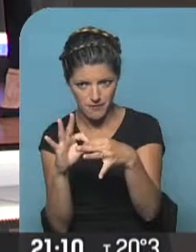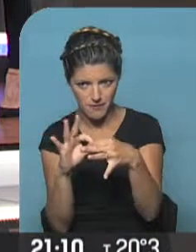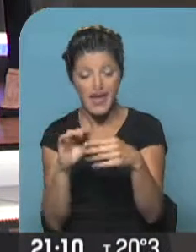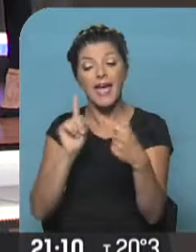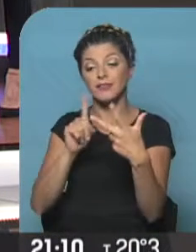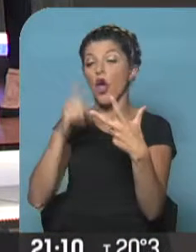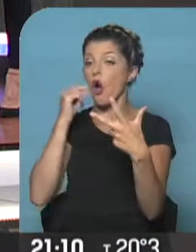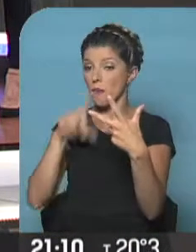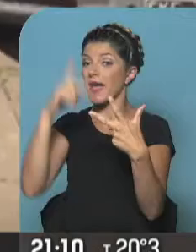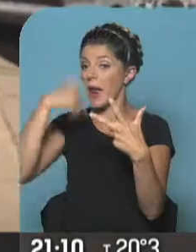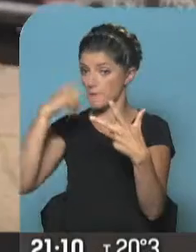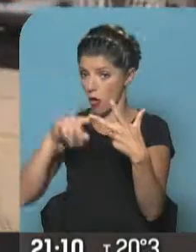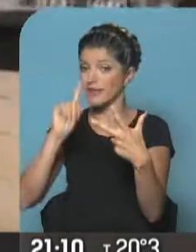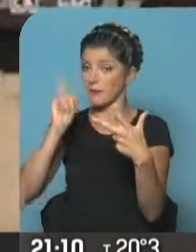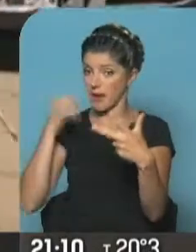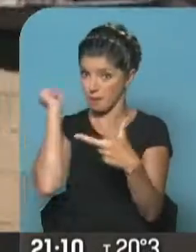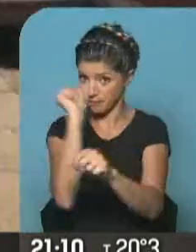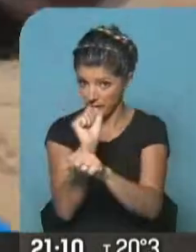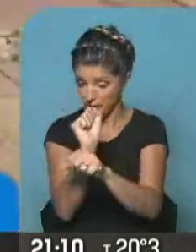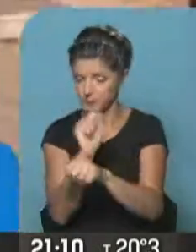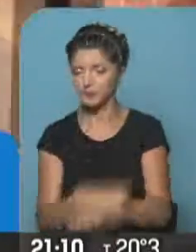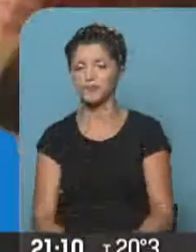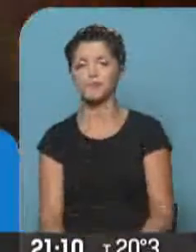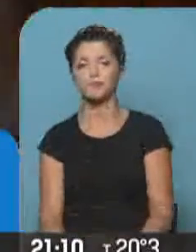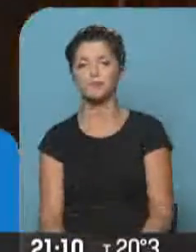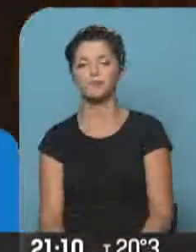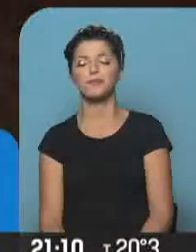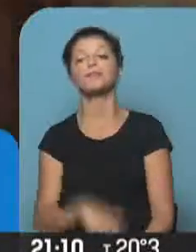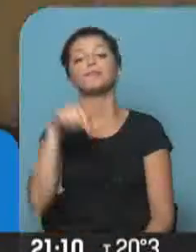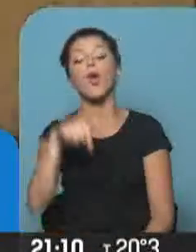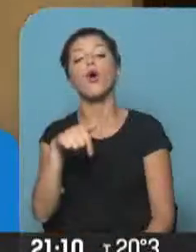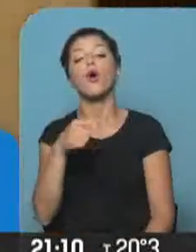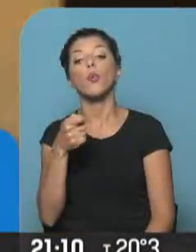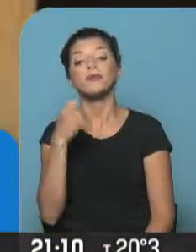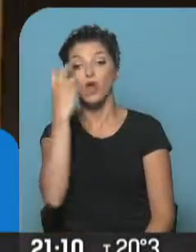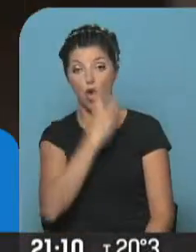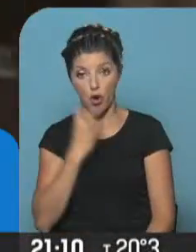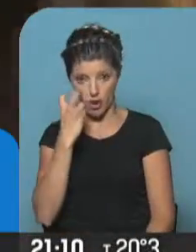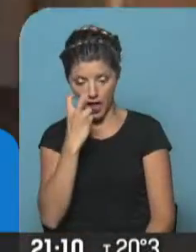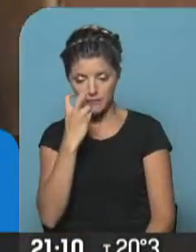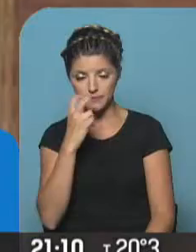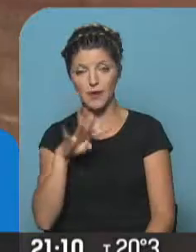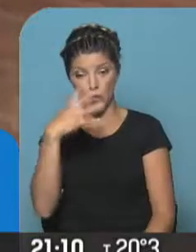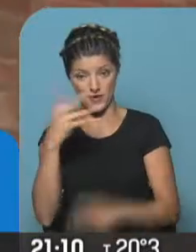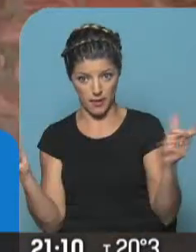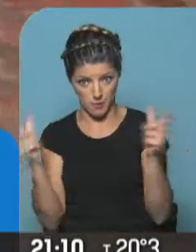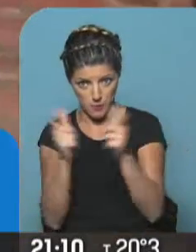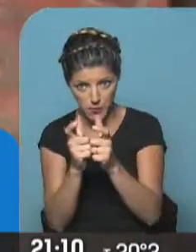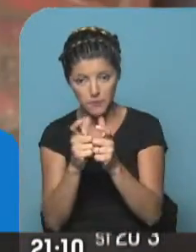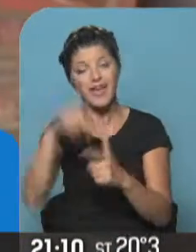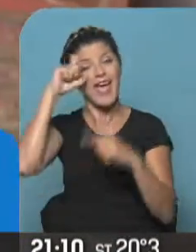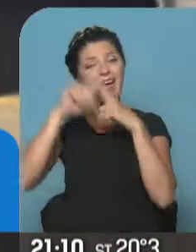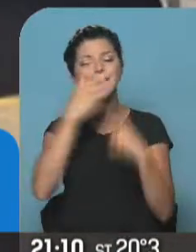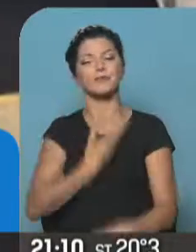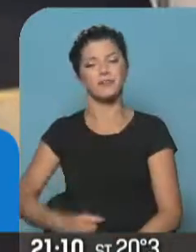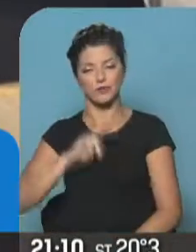declaró en la cuarta audiencia en el juicio oral por el caso de ciccone el exvicepresidente detenido en ezeiza no estuvo